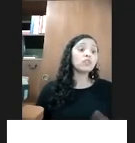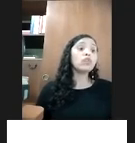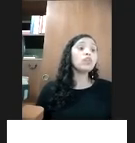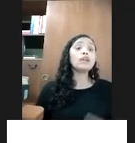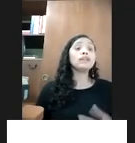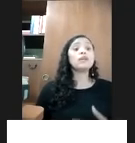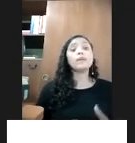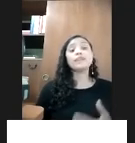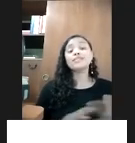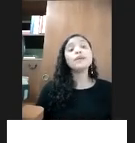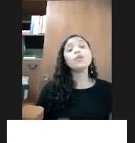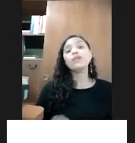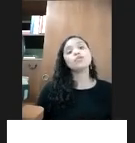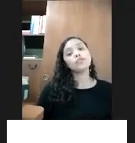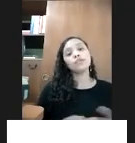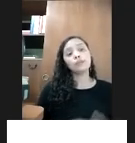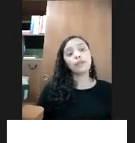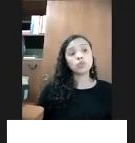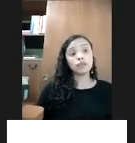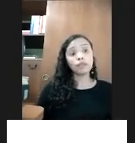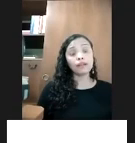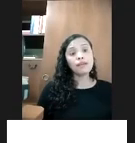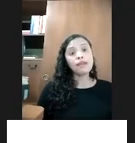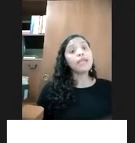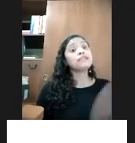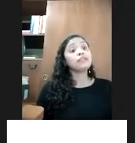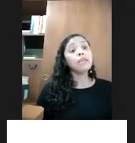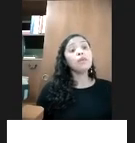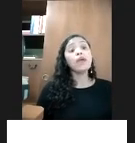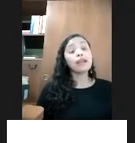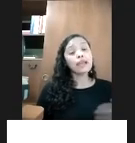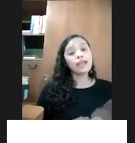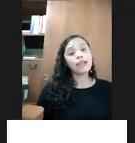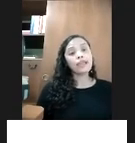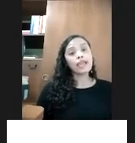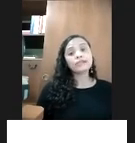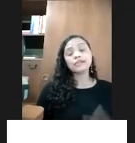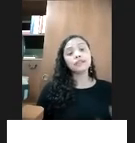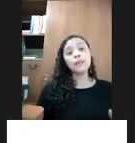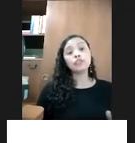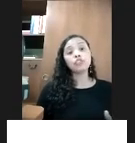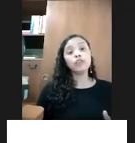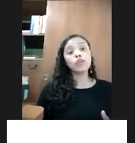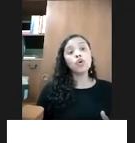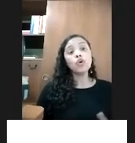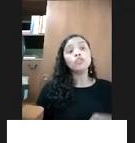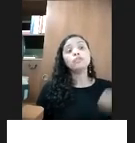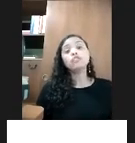personas nos dijo que el dinero que perciben no es suficiente para subsistir. Insistimos en que el